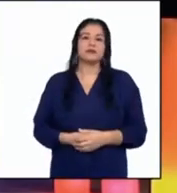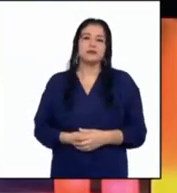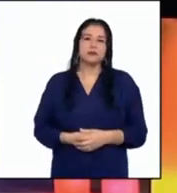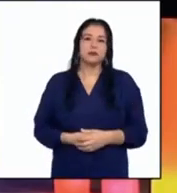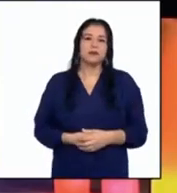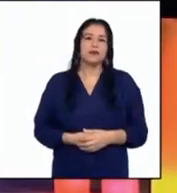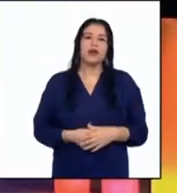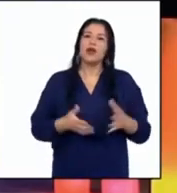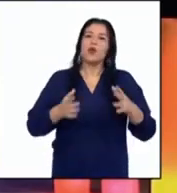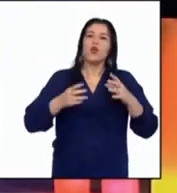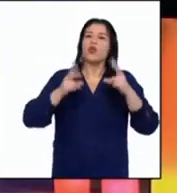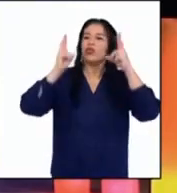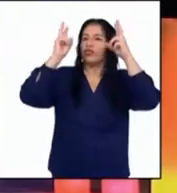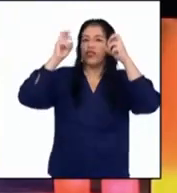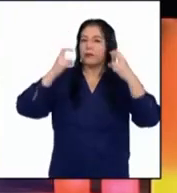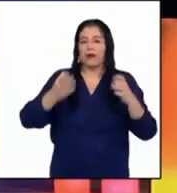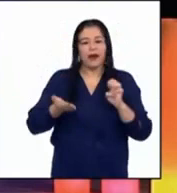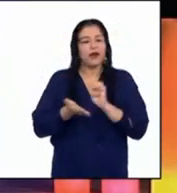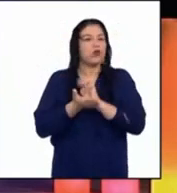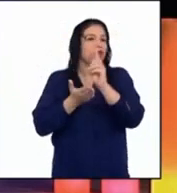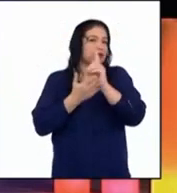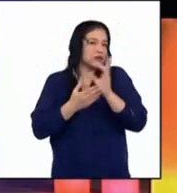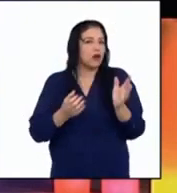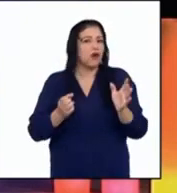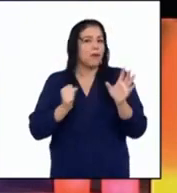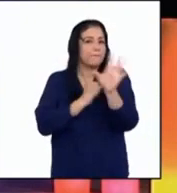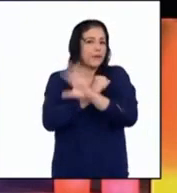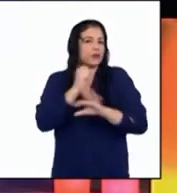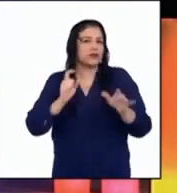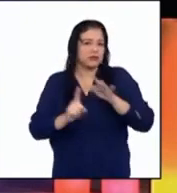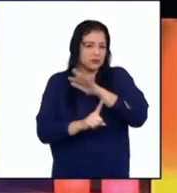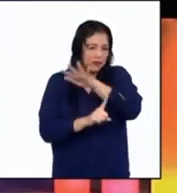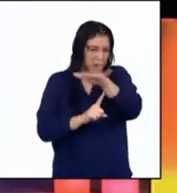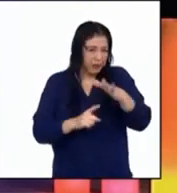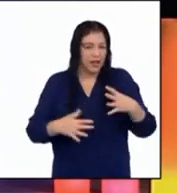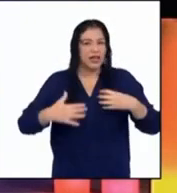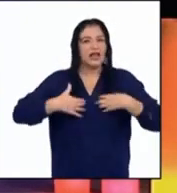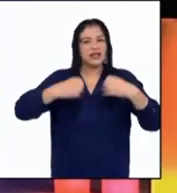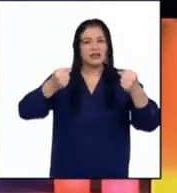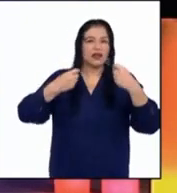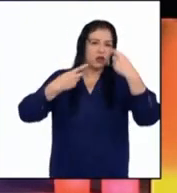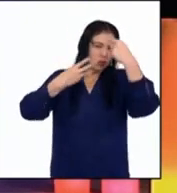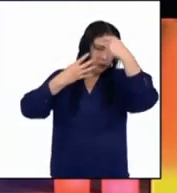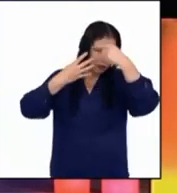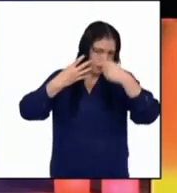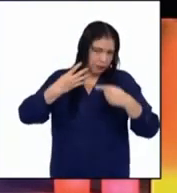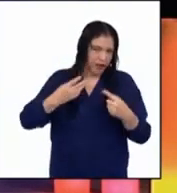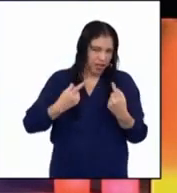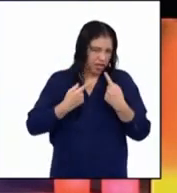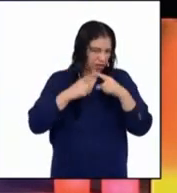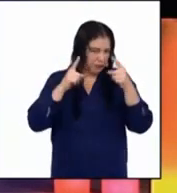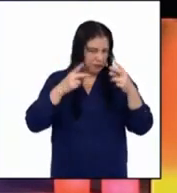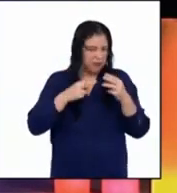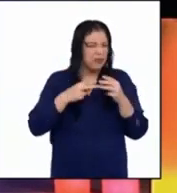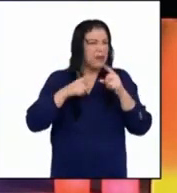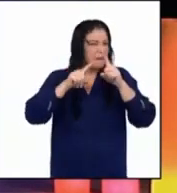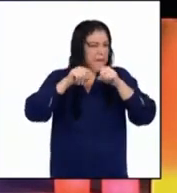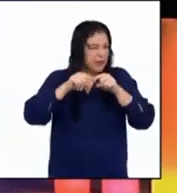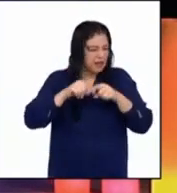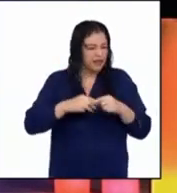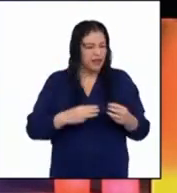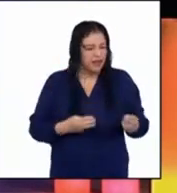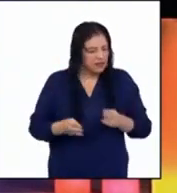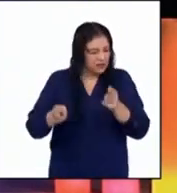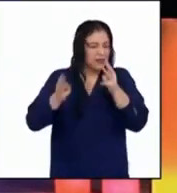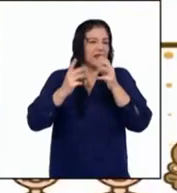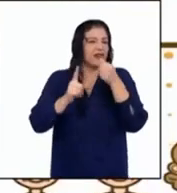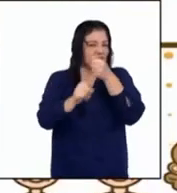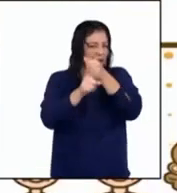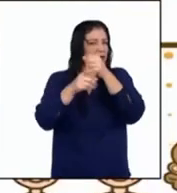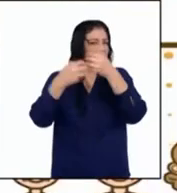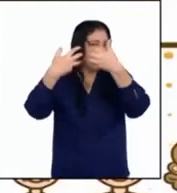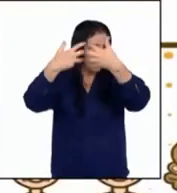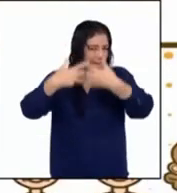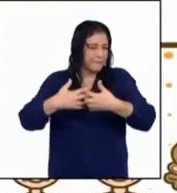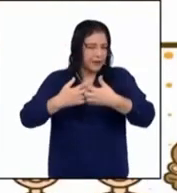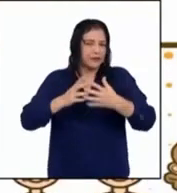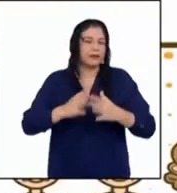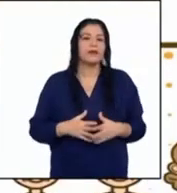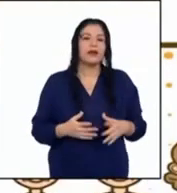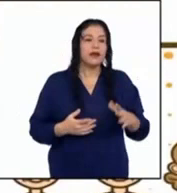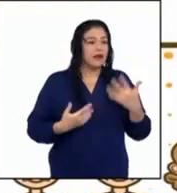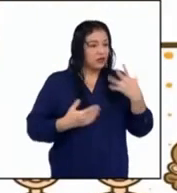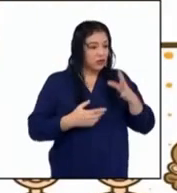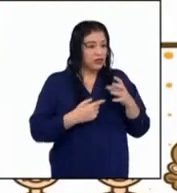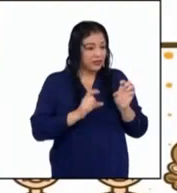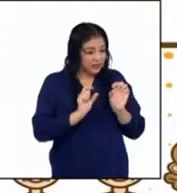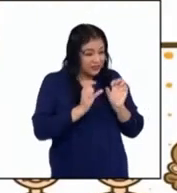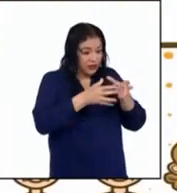ser educación, medio ambiente, salud. Esto varía mucho de acuerdo a las estrategias sociales de la empresa y a los intereses de los colaboradores. Se